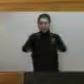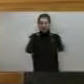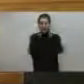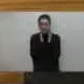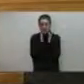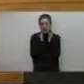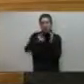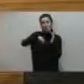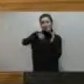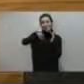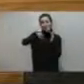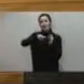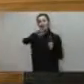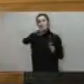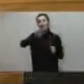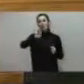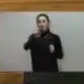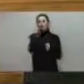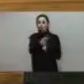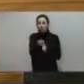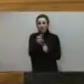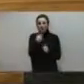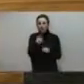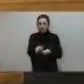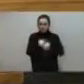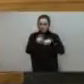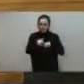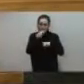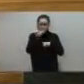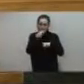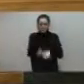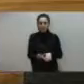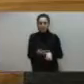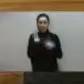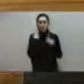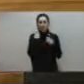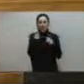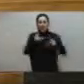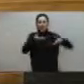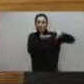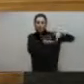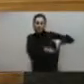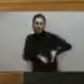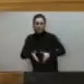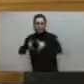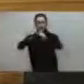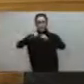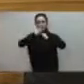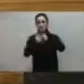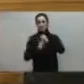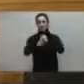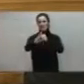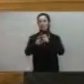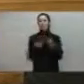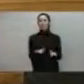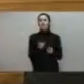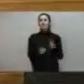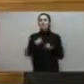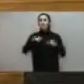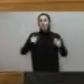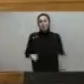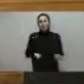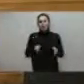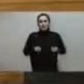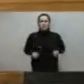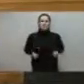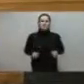rías de Navia y de Leo, con el fin de sacar sin tanta dificultad y peligrosidad las embarcaciones a la mar. El problema que se plantea consiste en que el